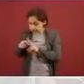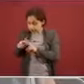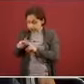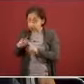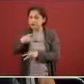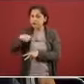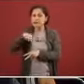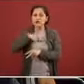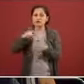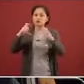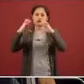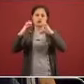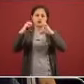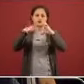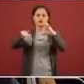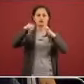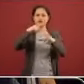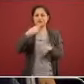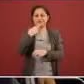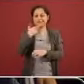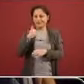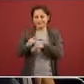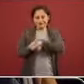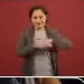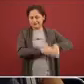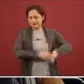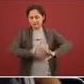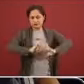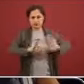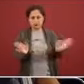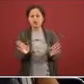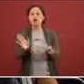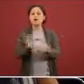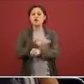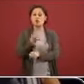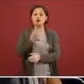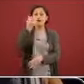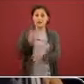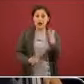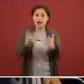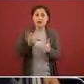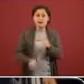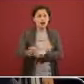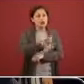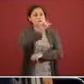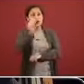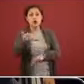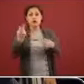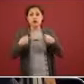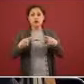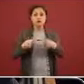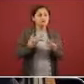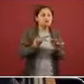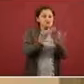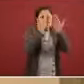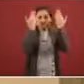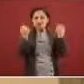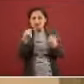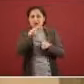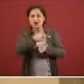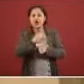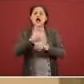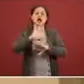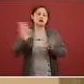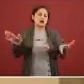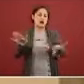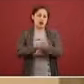conscientes que no tenemos un registro directo de varios, una proporción importante de los casos leves. Y en